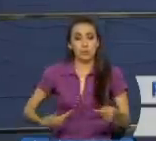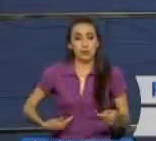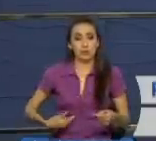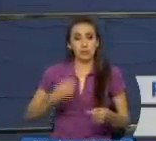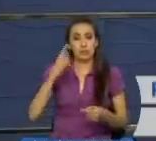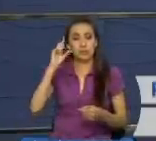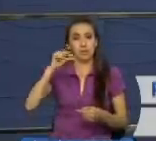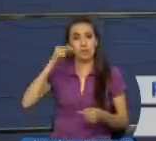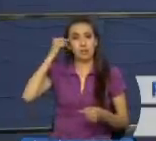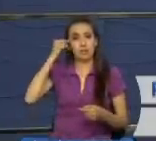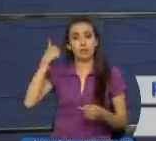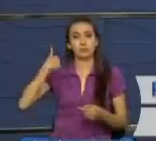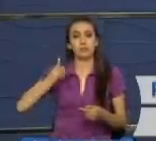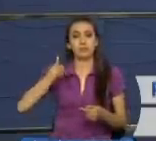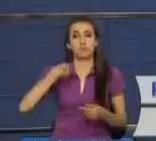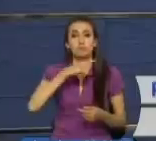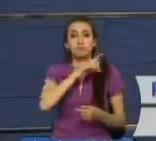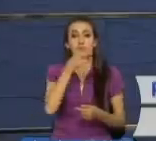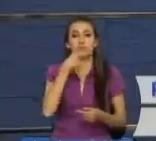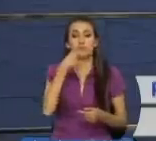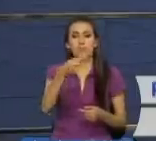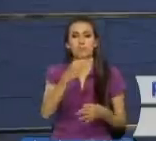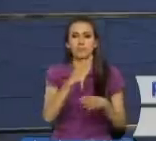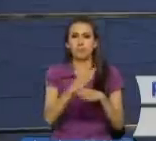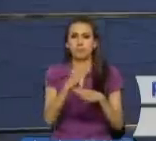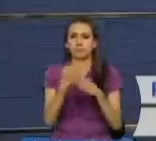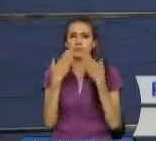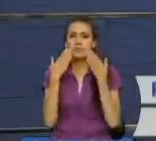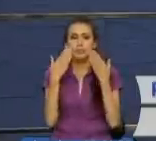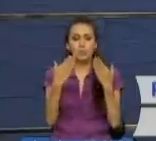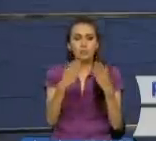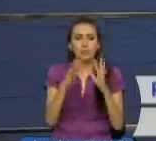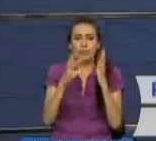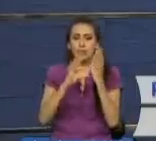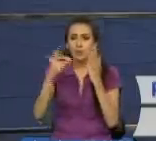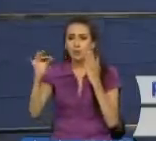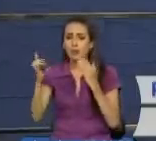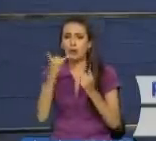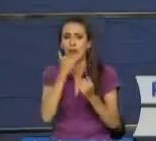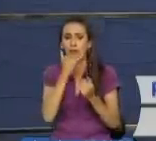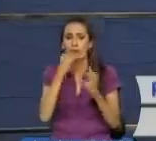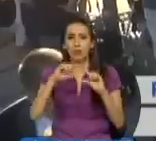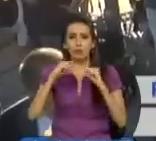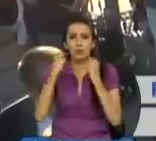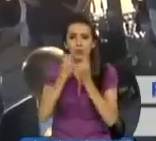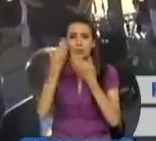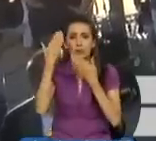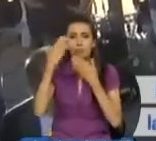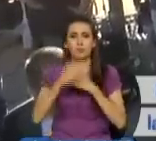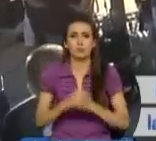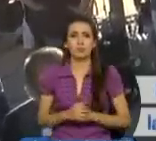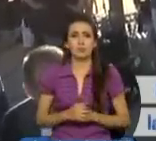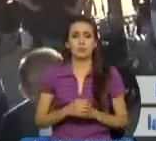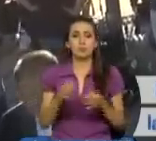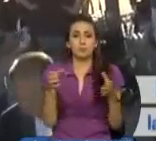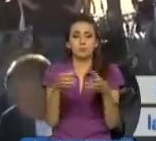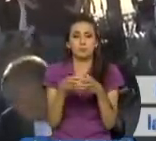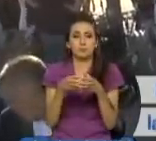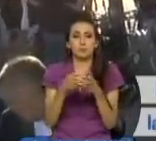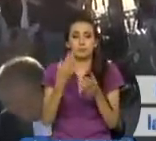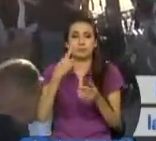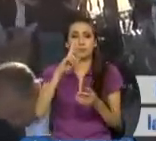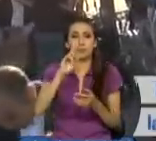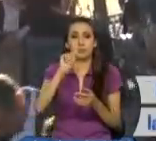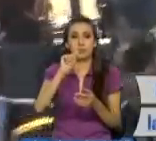gobierno tener que declarar como testigo por la financiación ilegal del partido que está gobernando el conservador Mariano rajoy ha